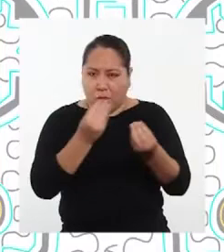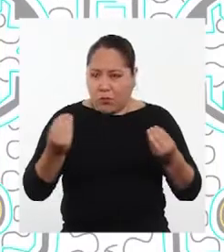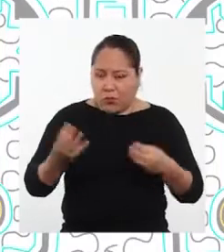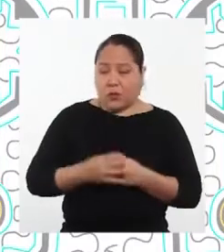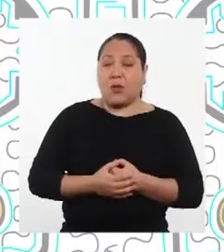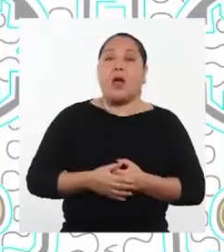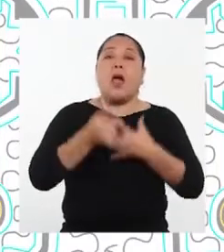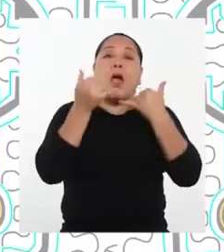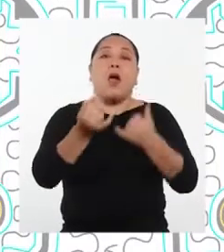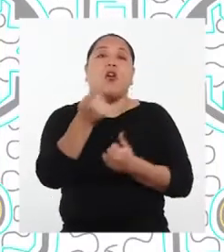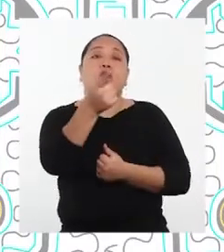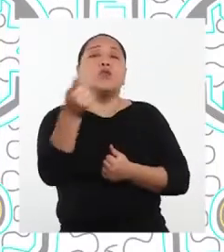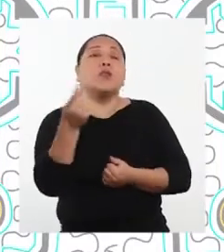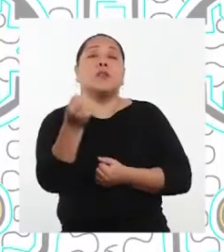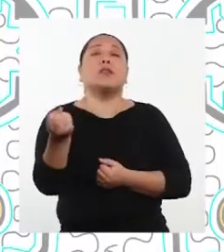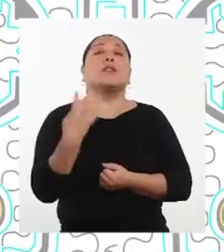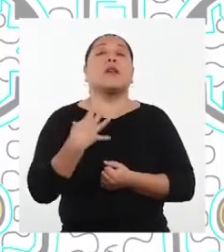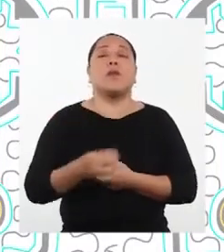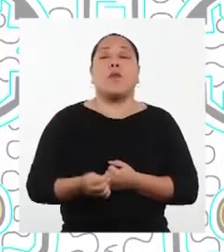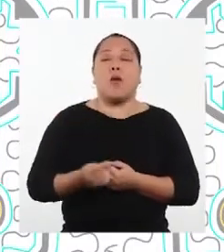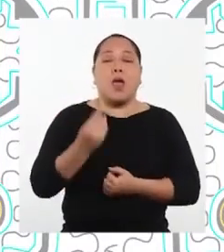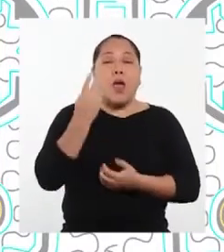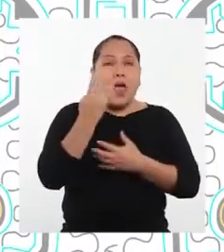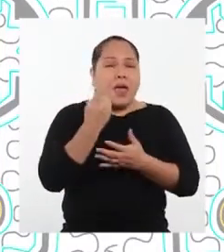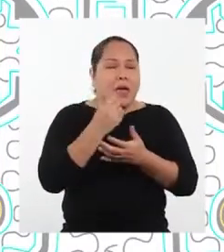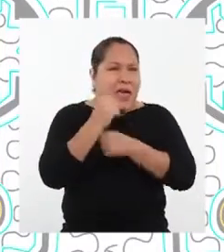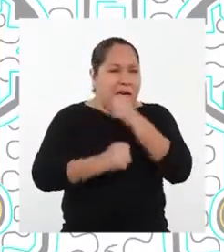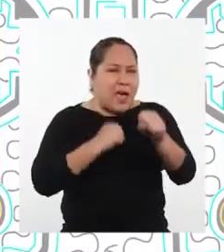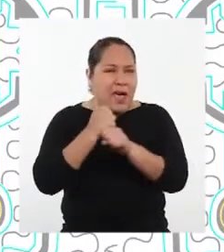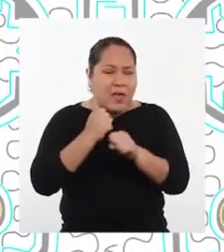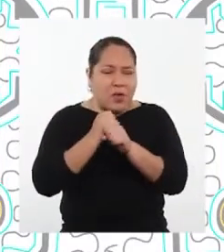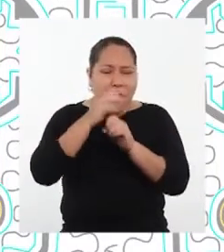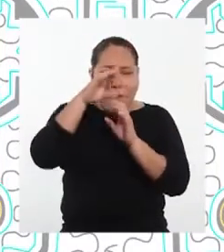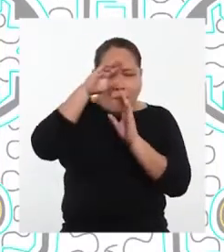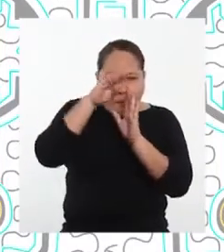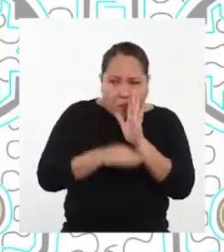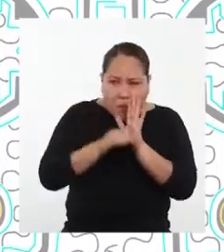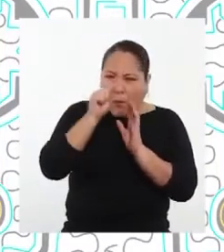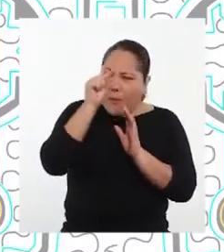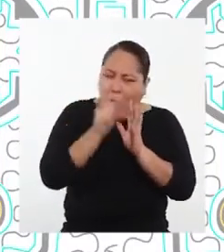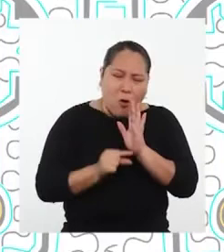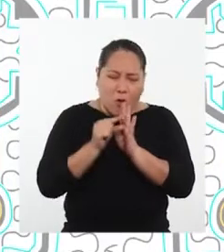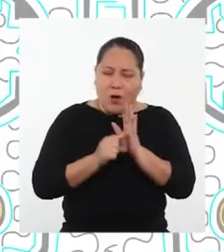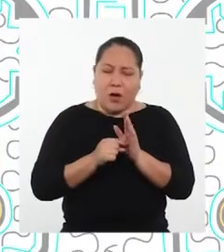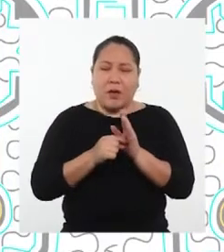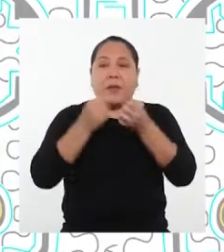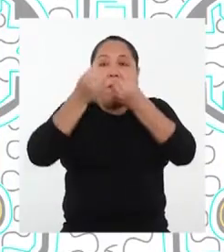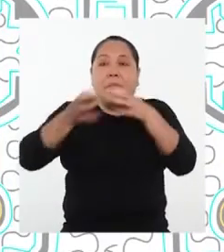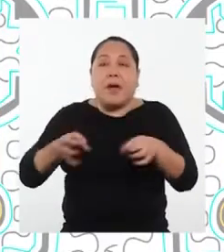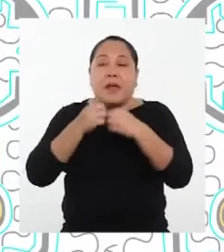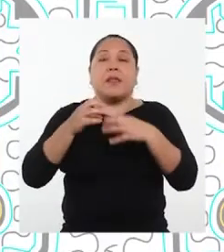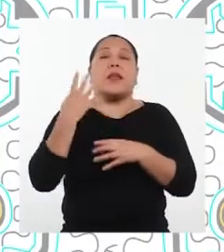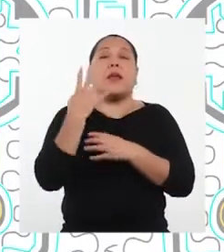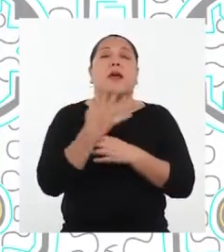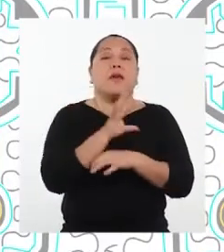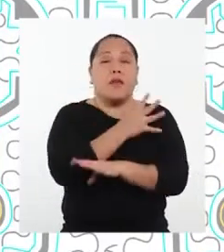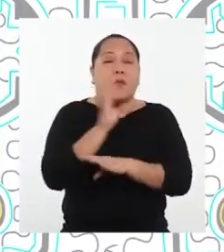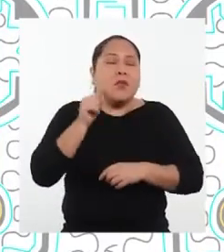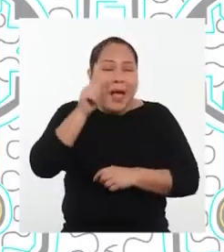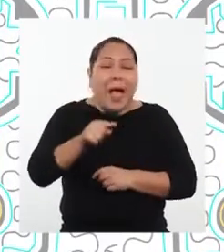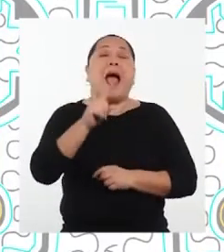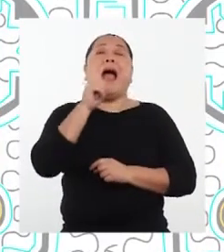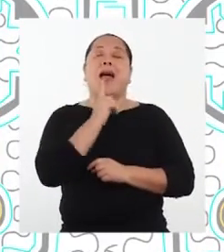mayor cantidad de hectáreas, ahora me tendrán que decir, ¿en qué año se produjo la menor pérdida de hectáreas de bosques?